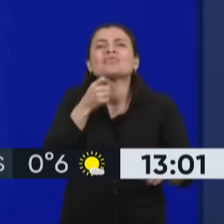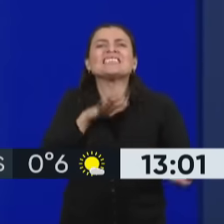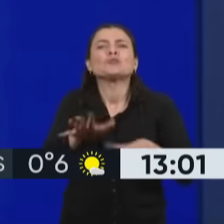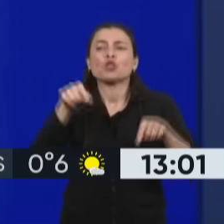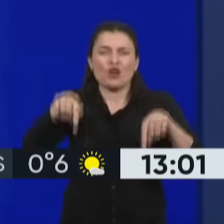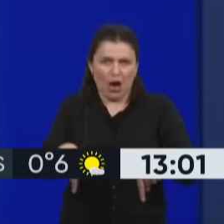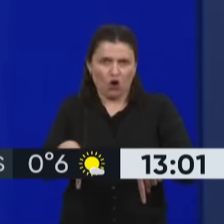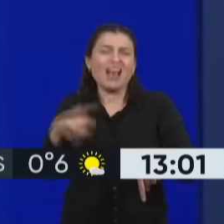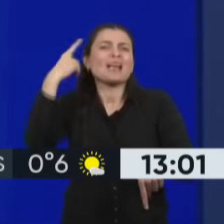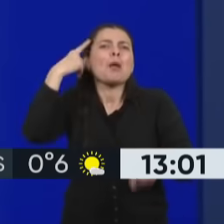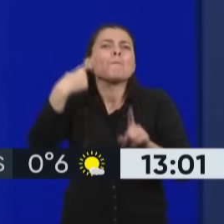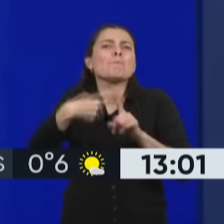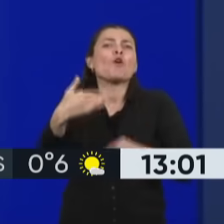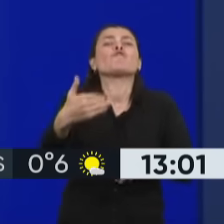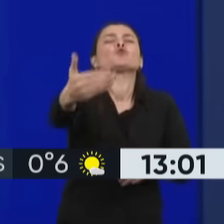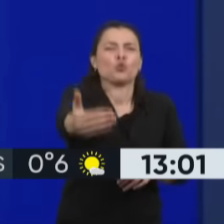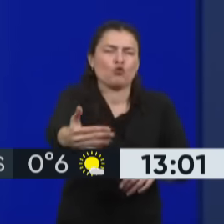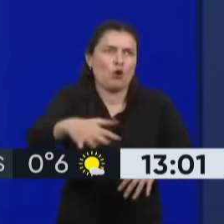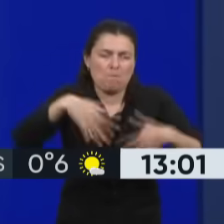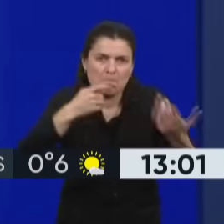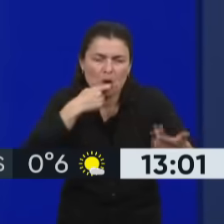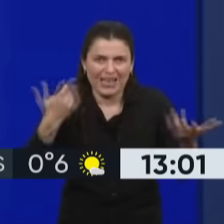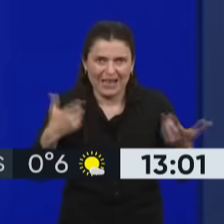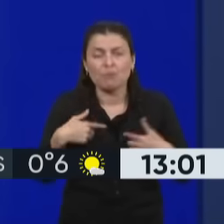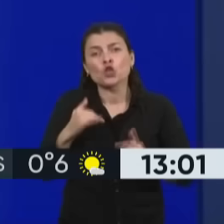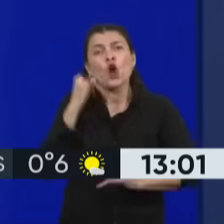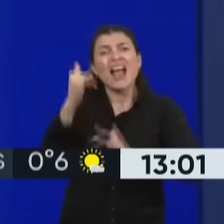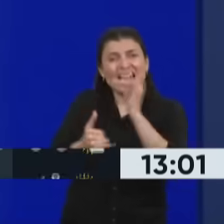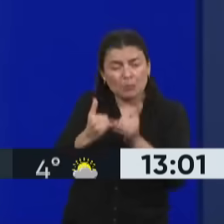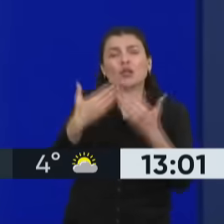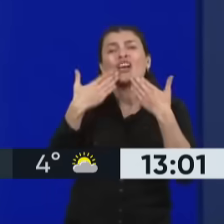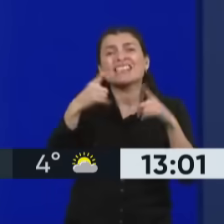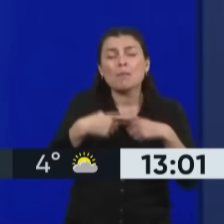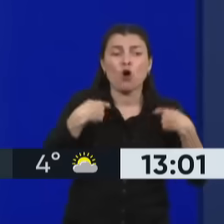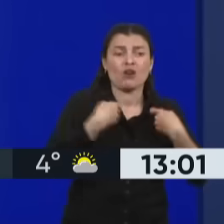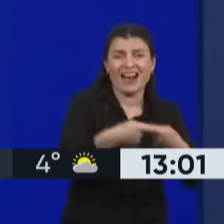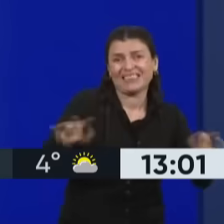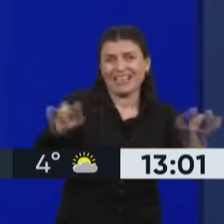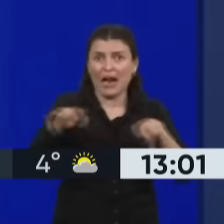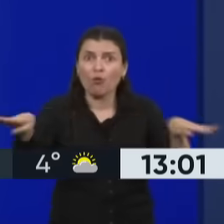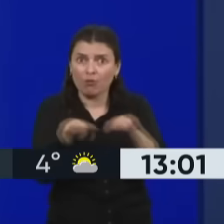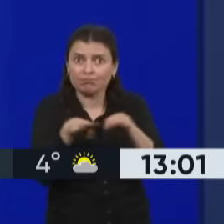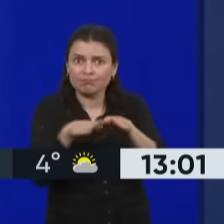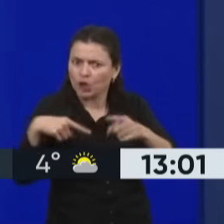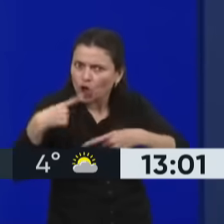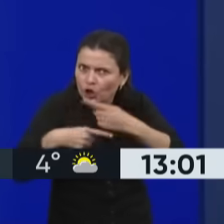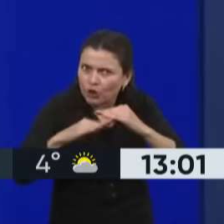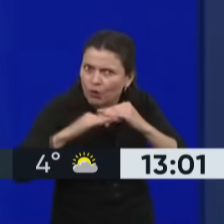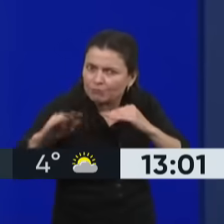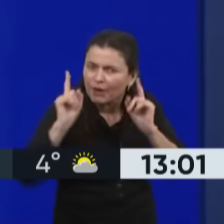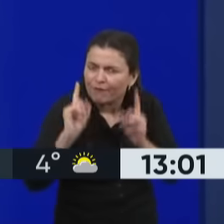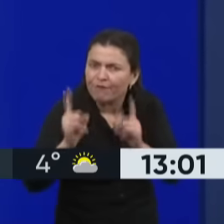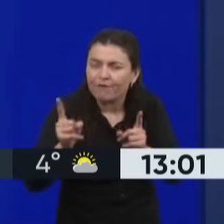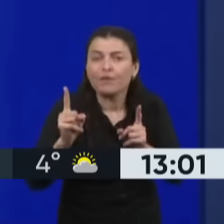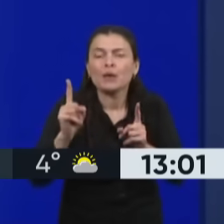largo plazo, ¿no? Porque esto podría explicarse en parte por nuestro superávit comercial sostenido a base de exportaciones récord